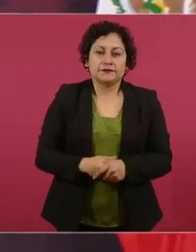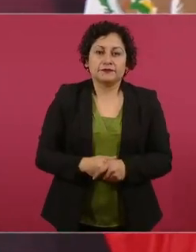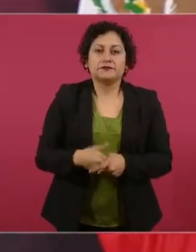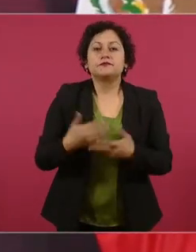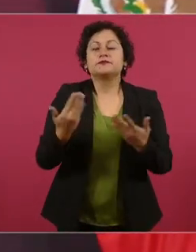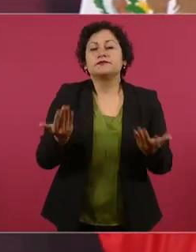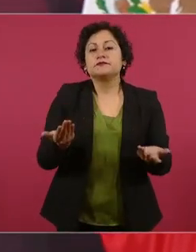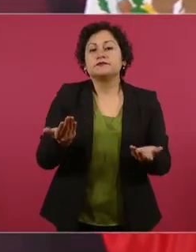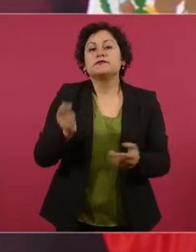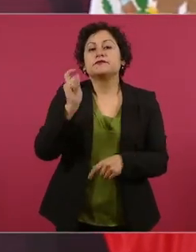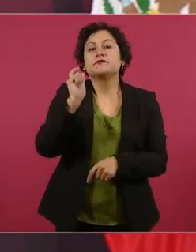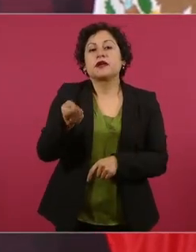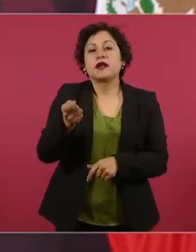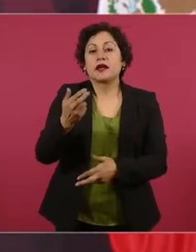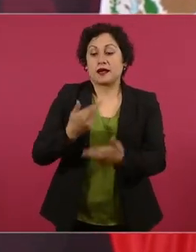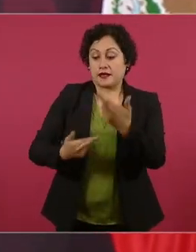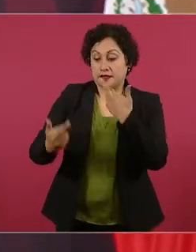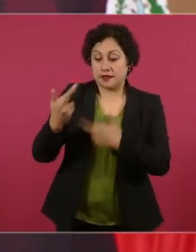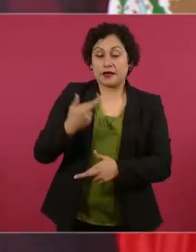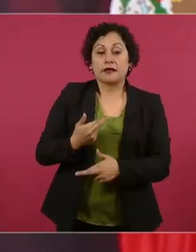entonces, ¿qué regresa?